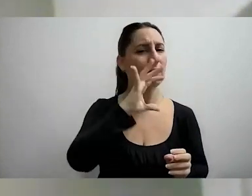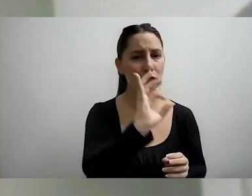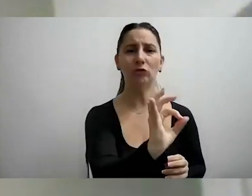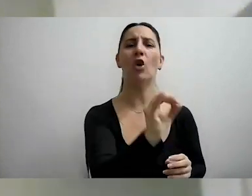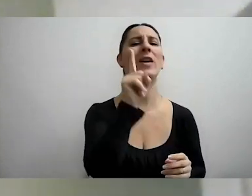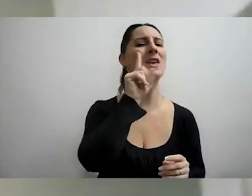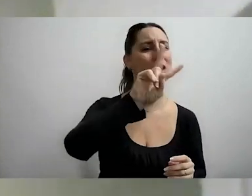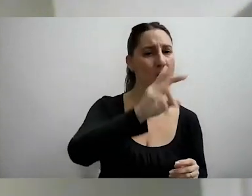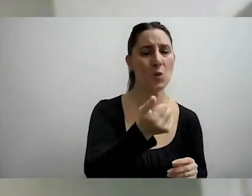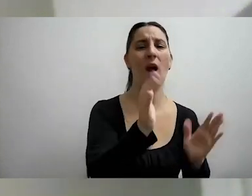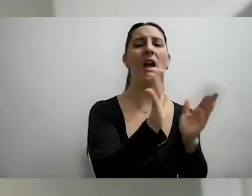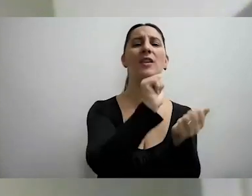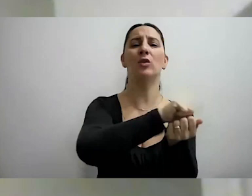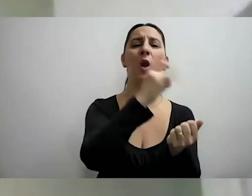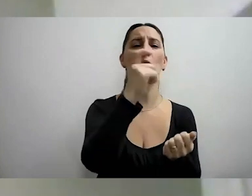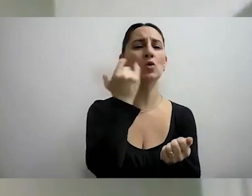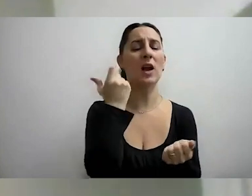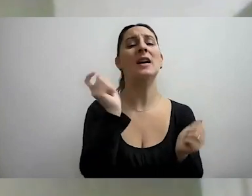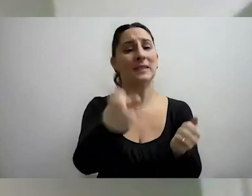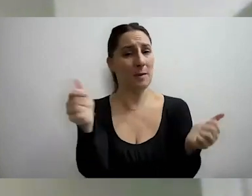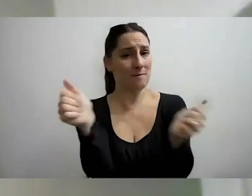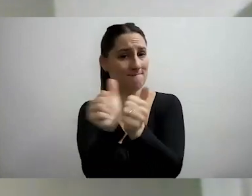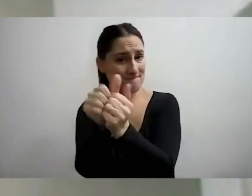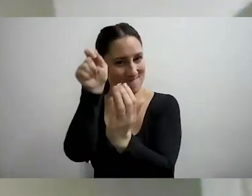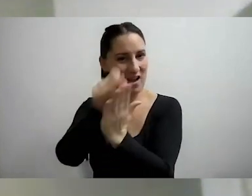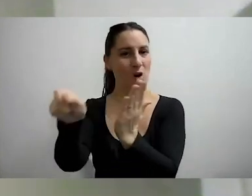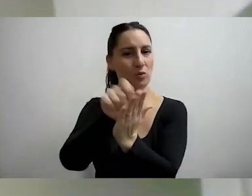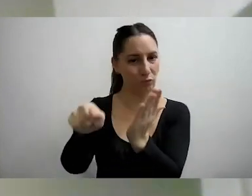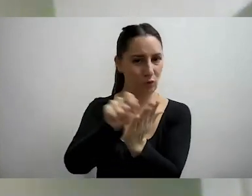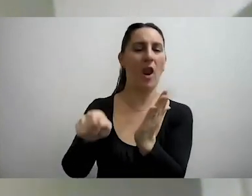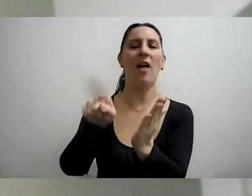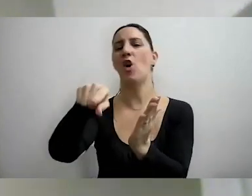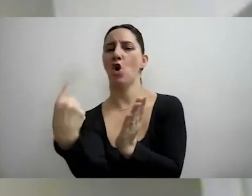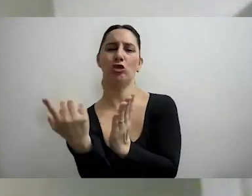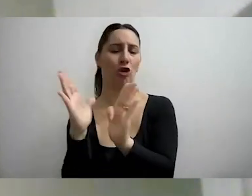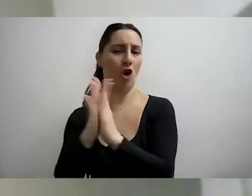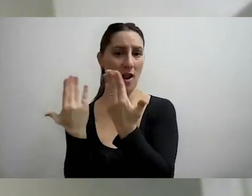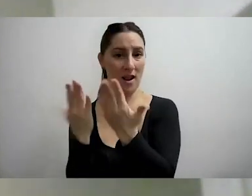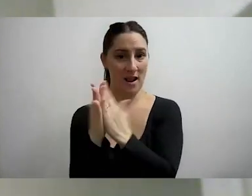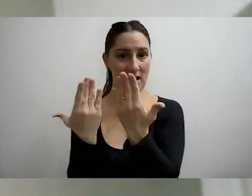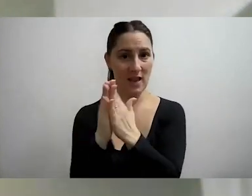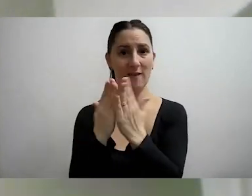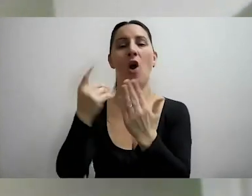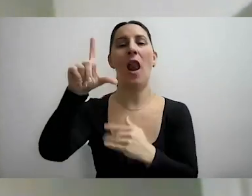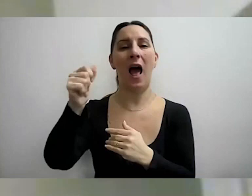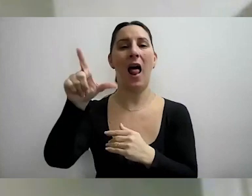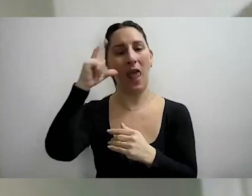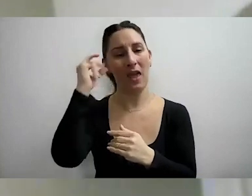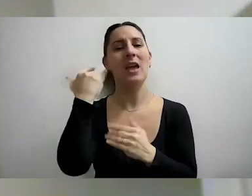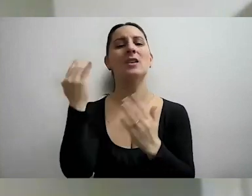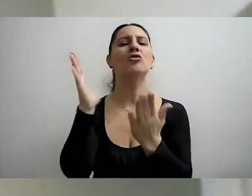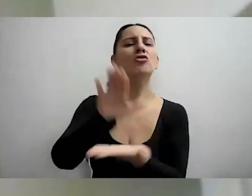IVA, editorial Bullati, coautora del libro de Legislación Usual Comentada, también de la ley, capítulo sobre